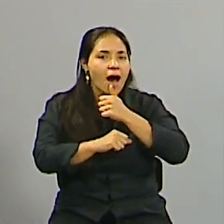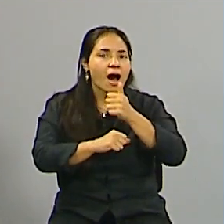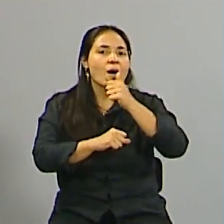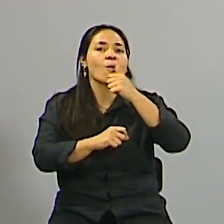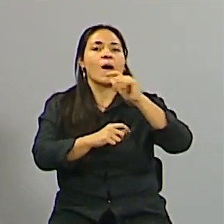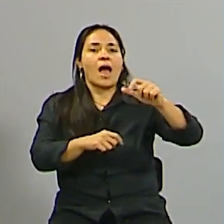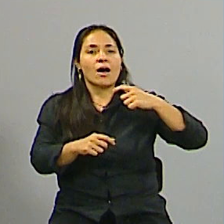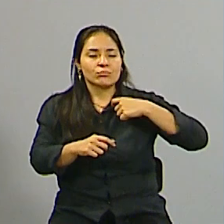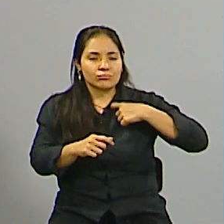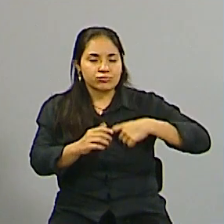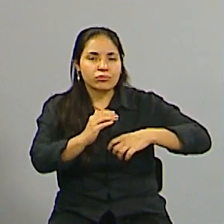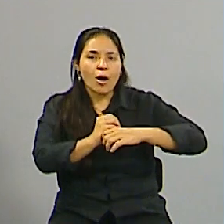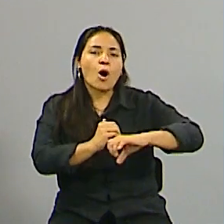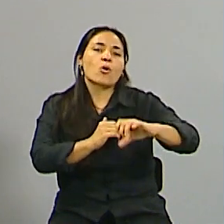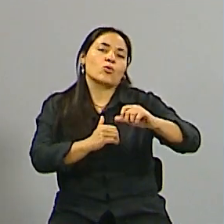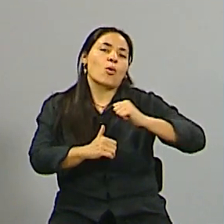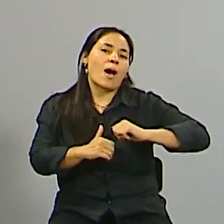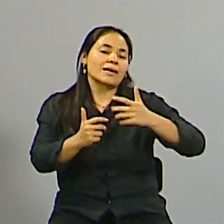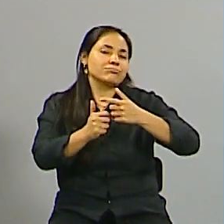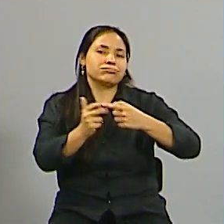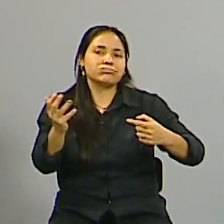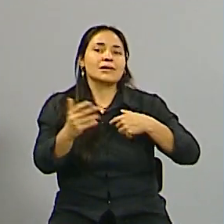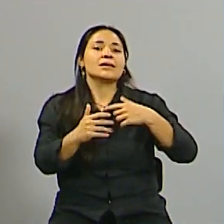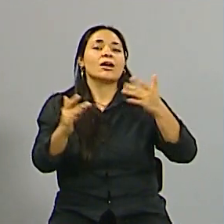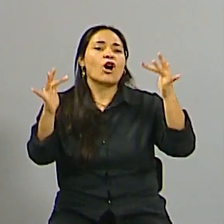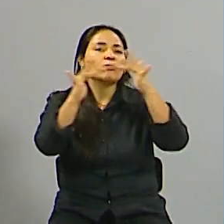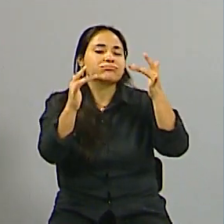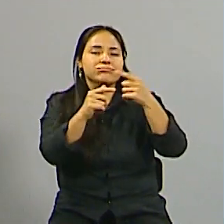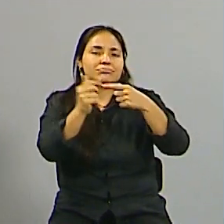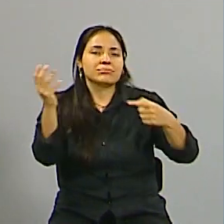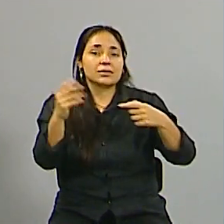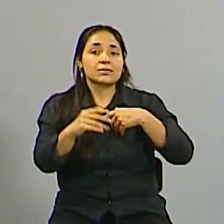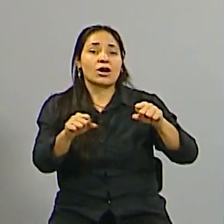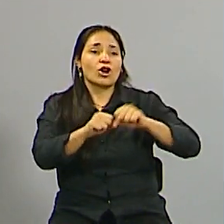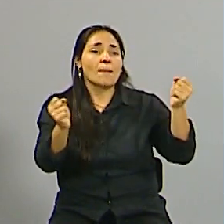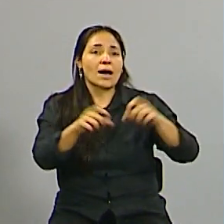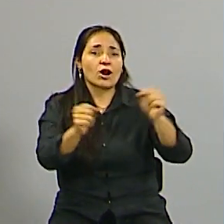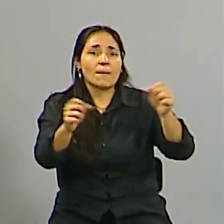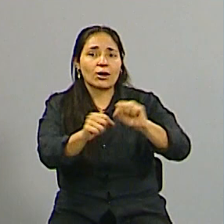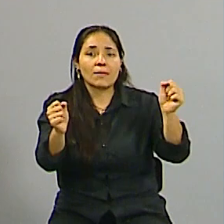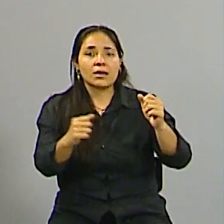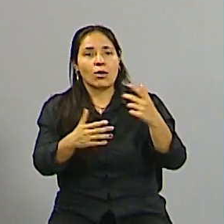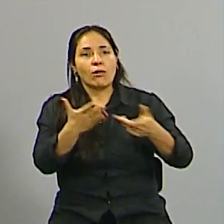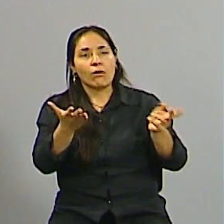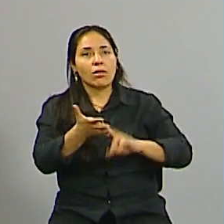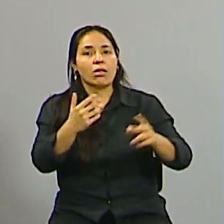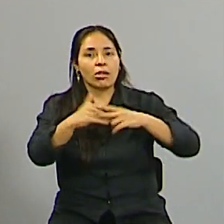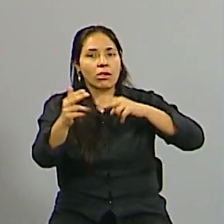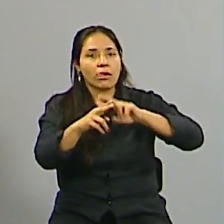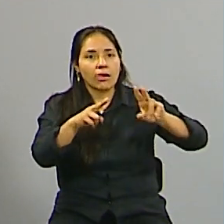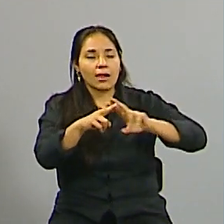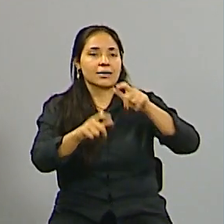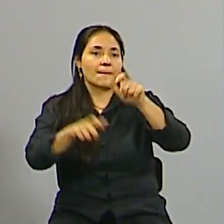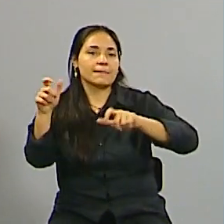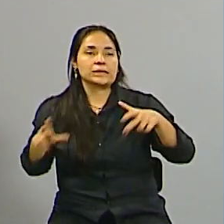fibra óptica y luego pavimentando, por lo cual cada 2 años, 3 se están rompiendo y se hace la obra de la obra, que le hemos llamado nosotros, y que a la gente lo fastidie